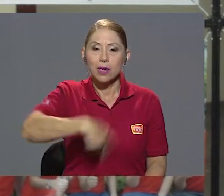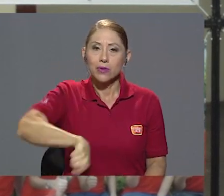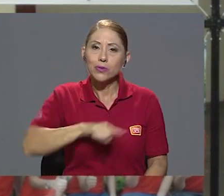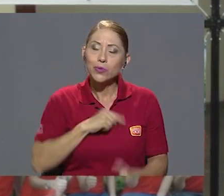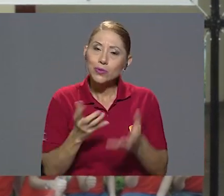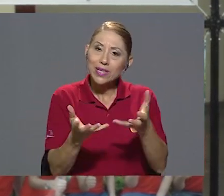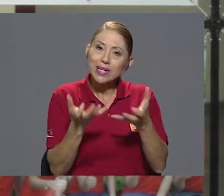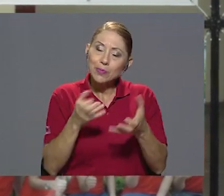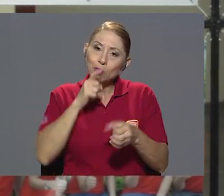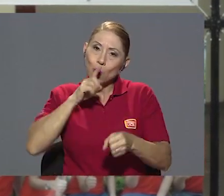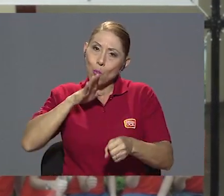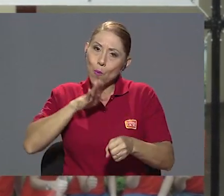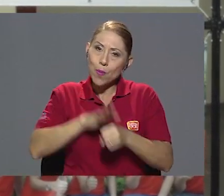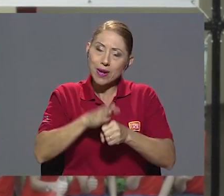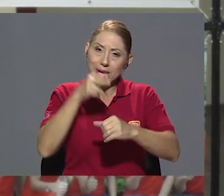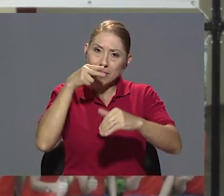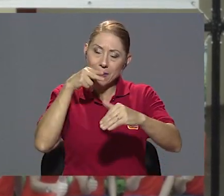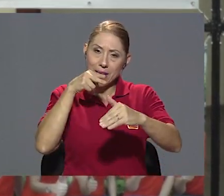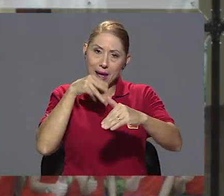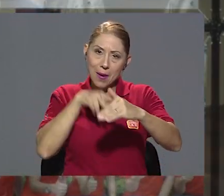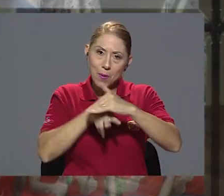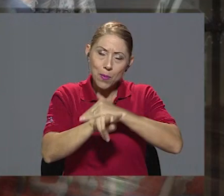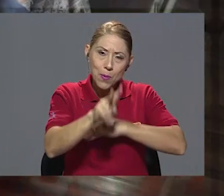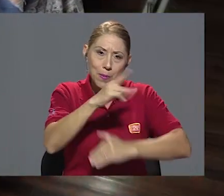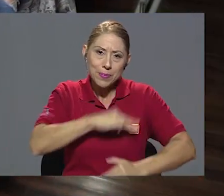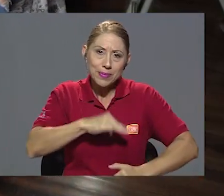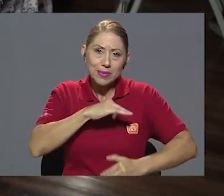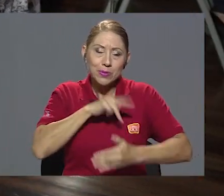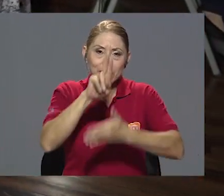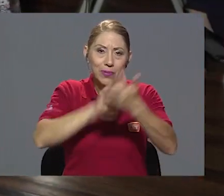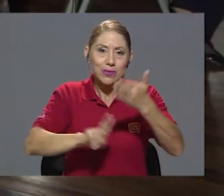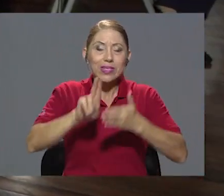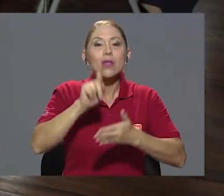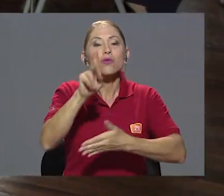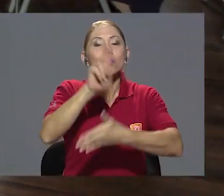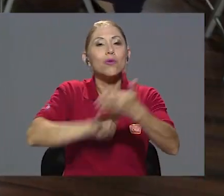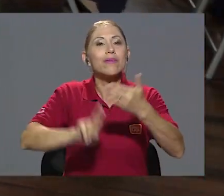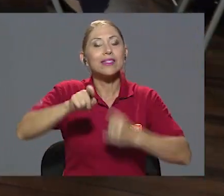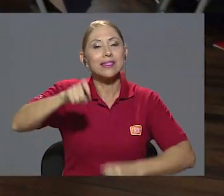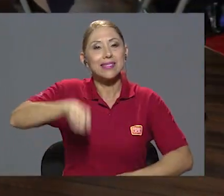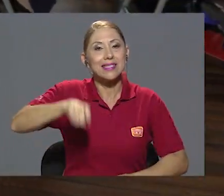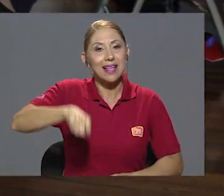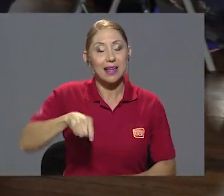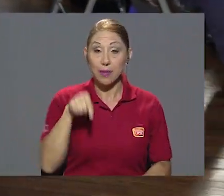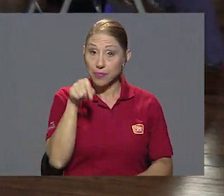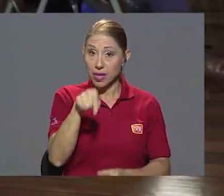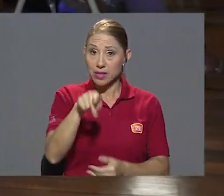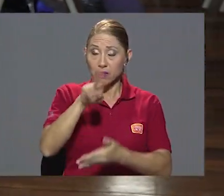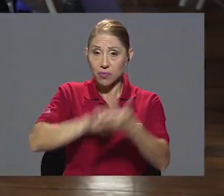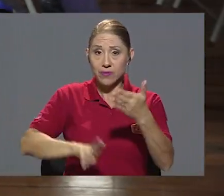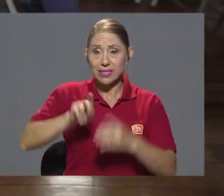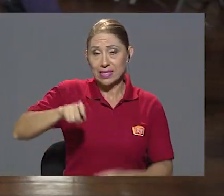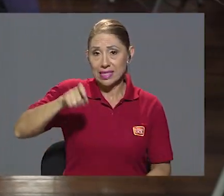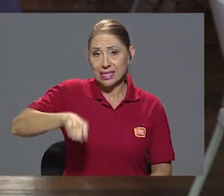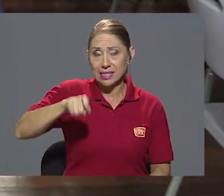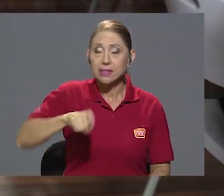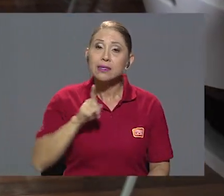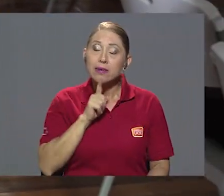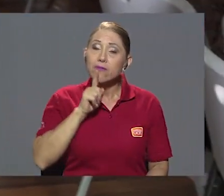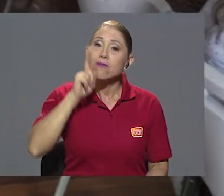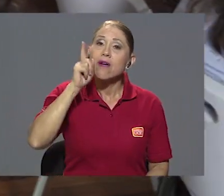porque queremos cumplir la misión de la universidad de ser una universidad necesaria. Y esa universidad